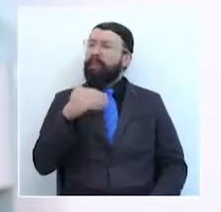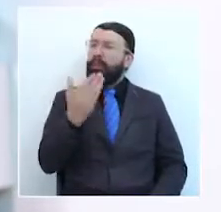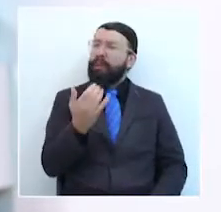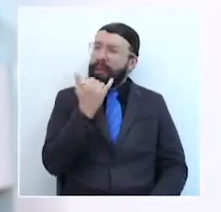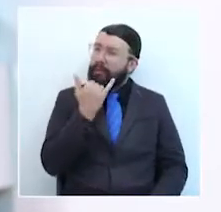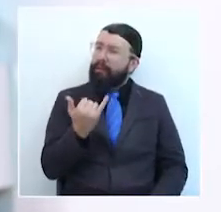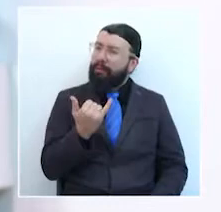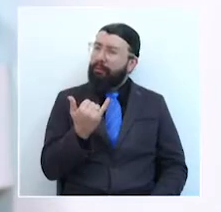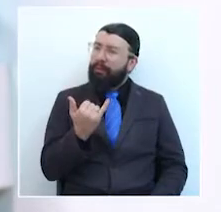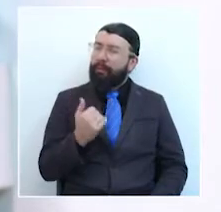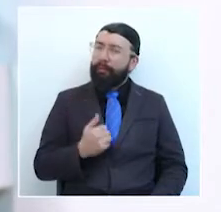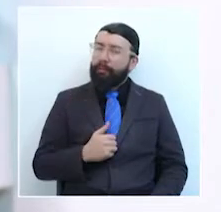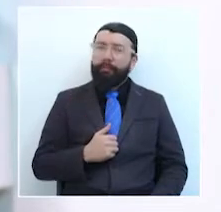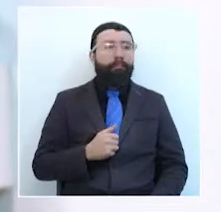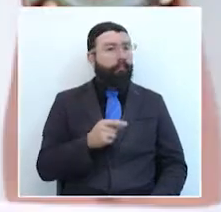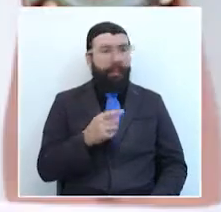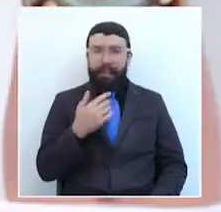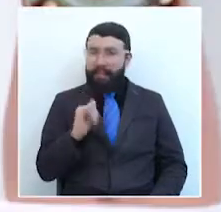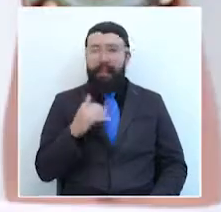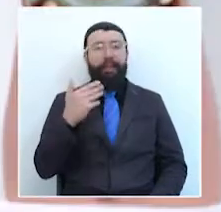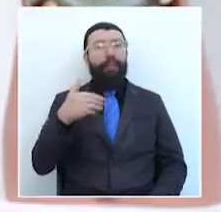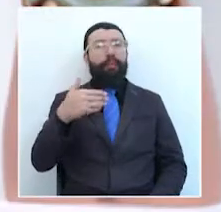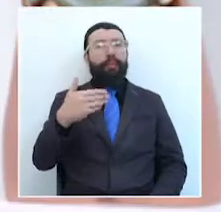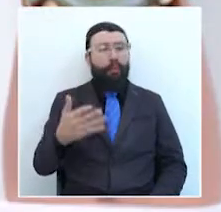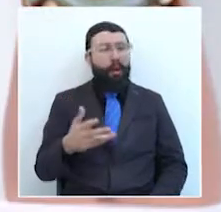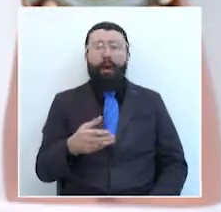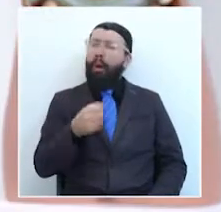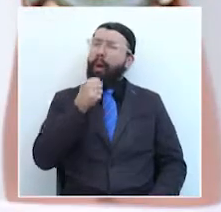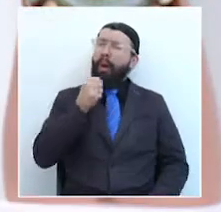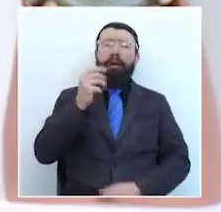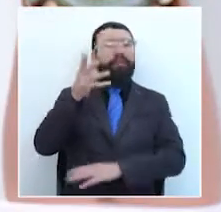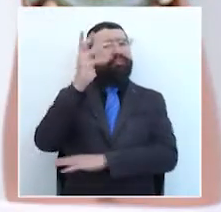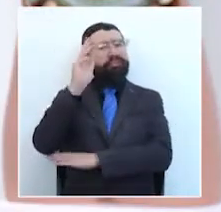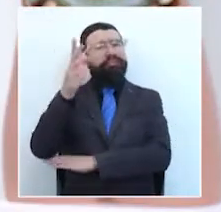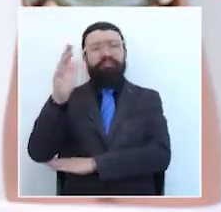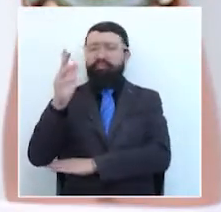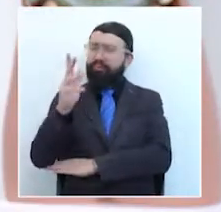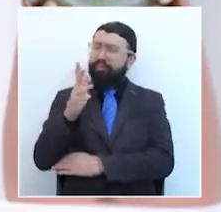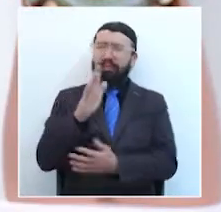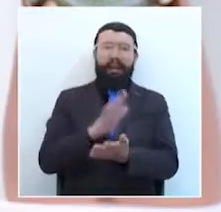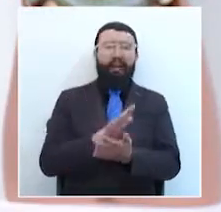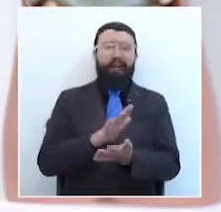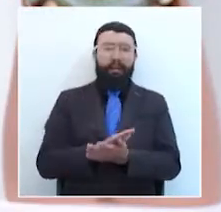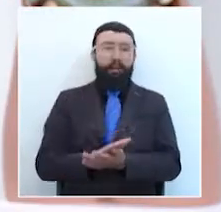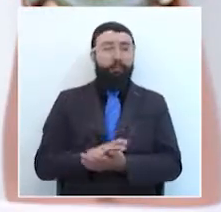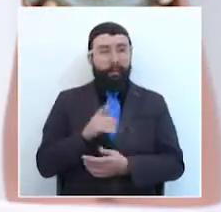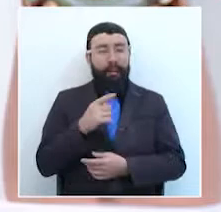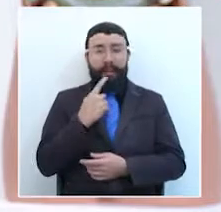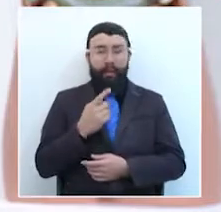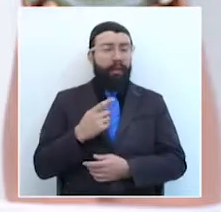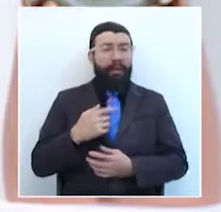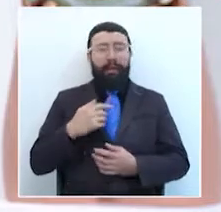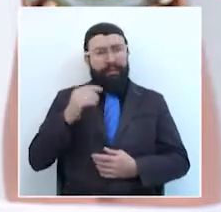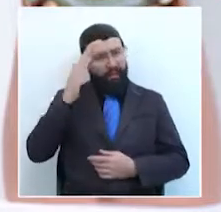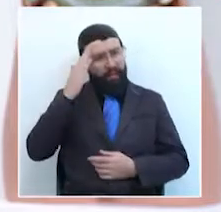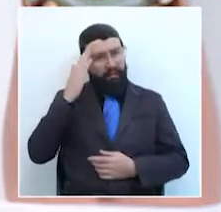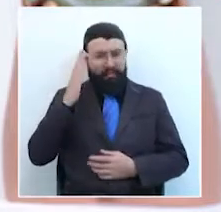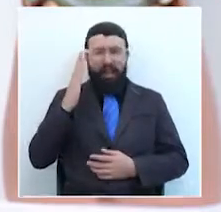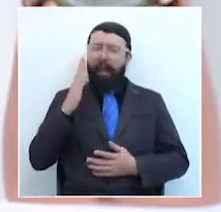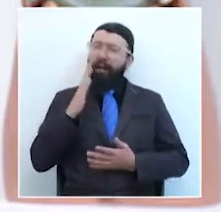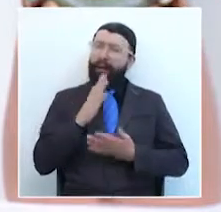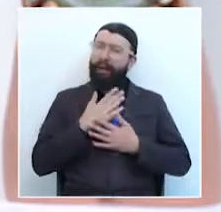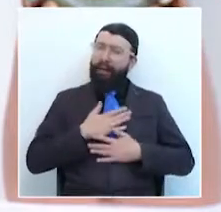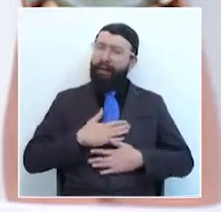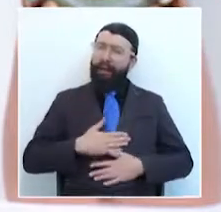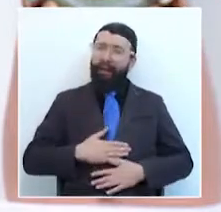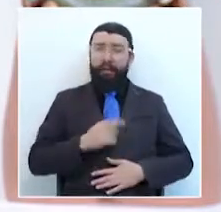ya después de eso ya se enfrenta a hablar en público y no a pesar de que sepa que tiene que ir a hablar en público ya no se